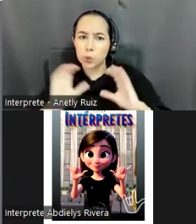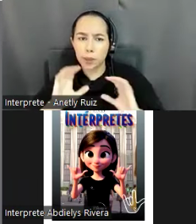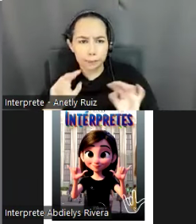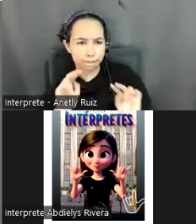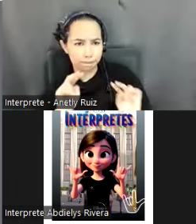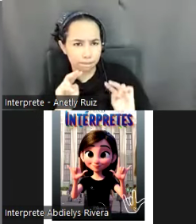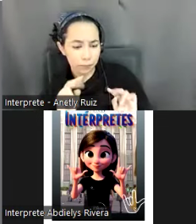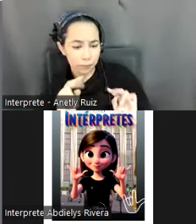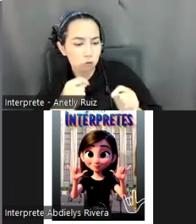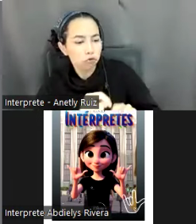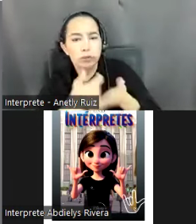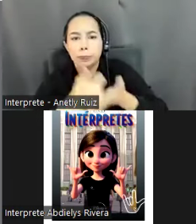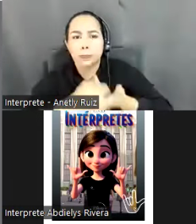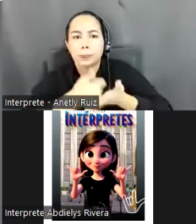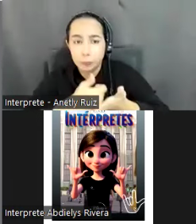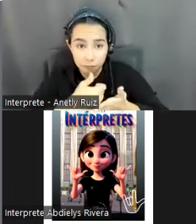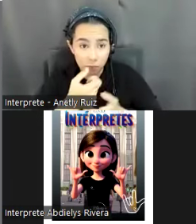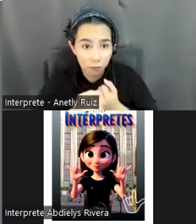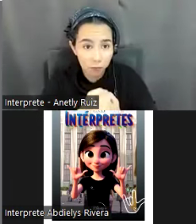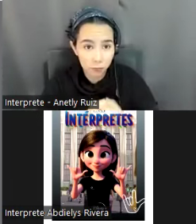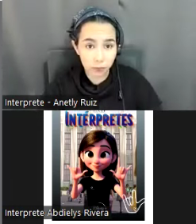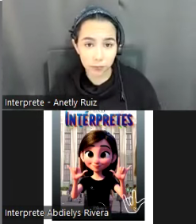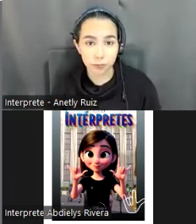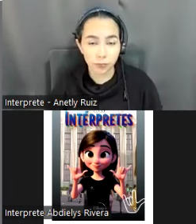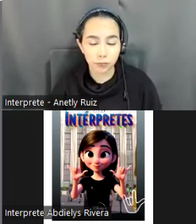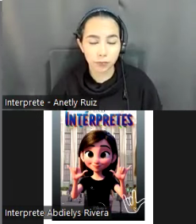de lo posible para brindarles apoyo.